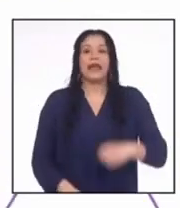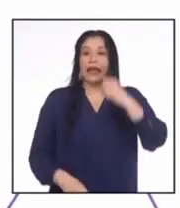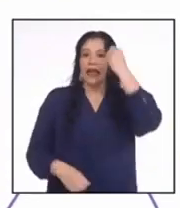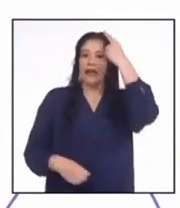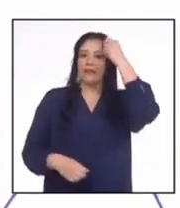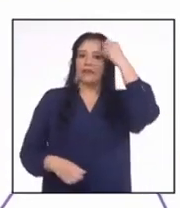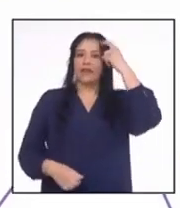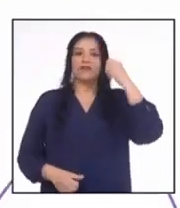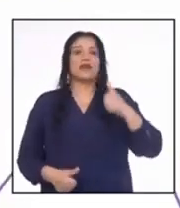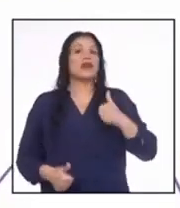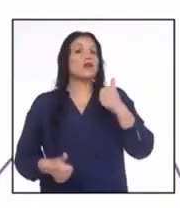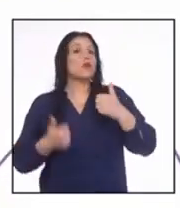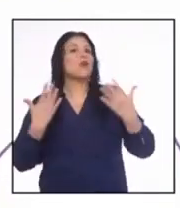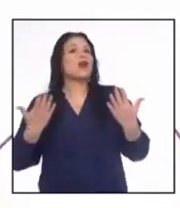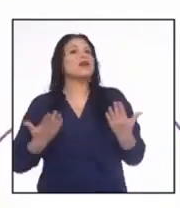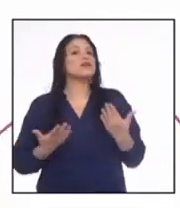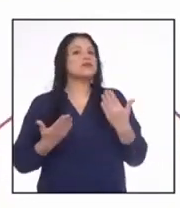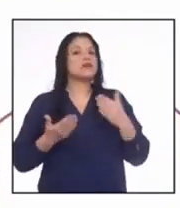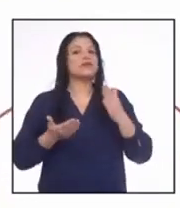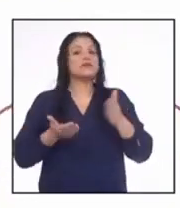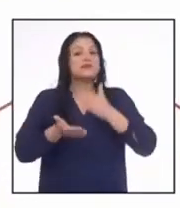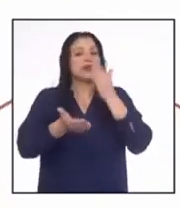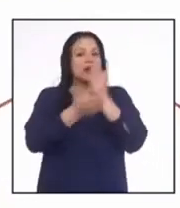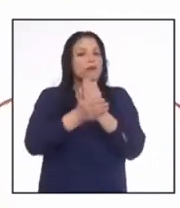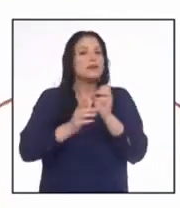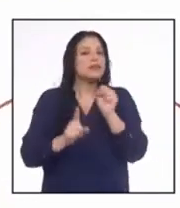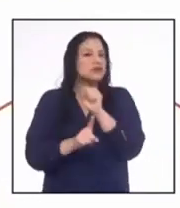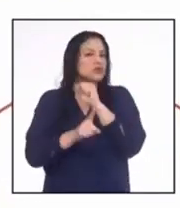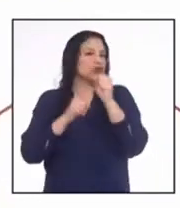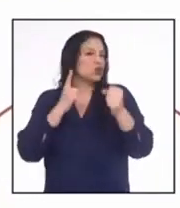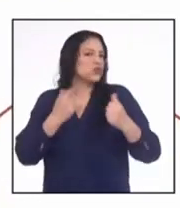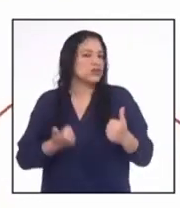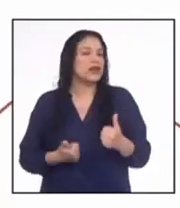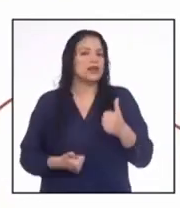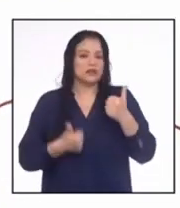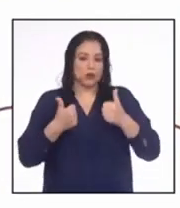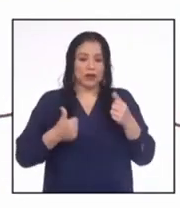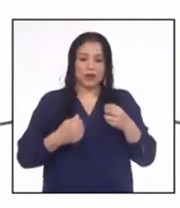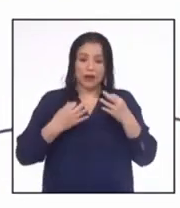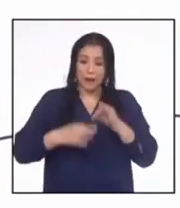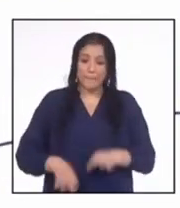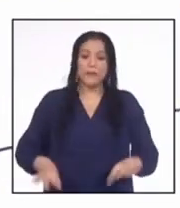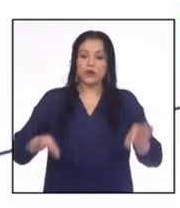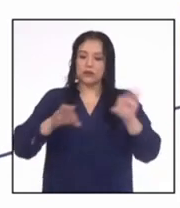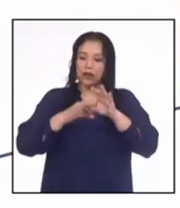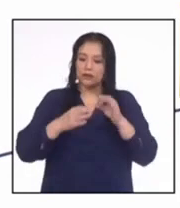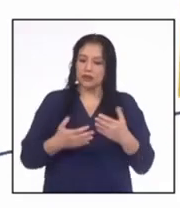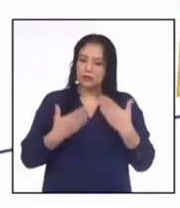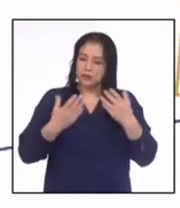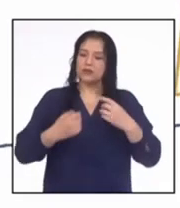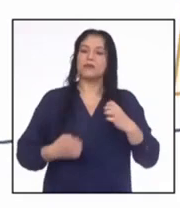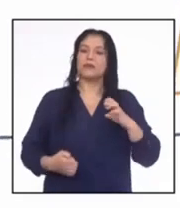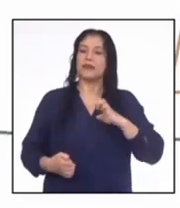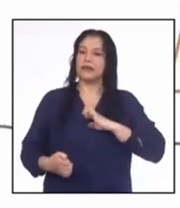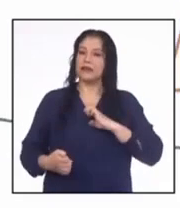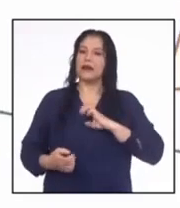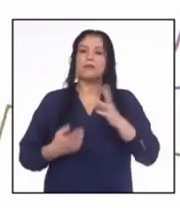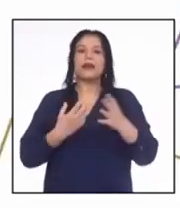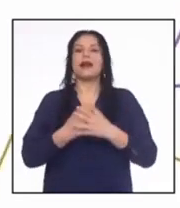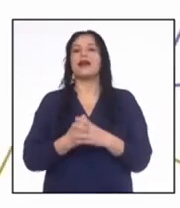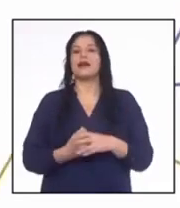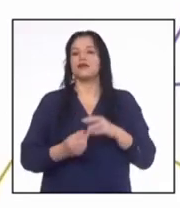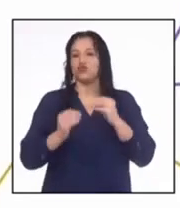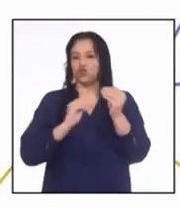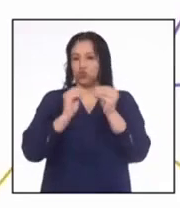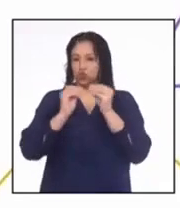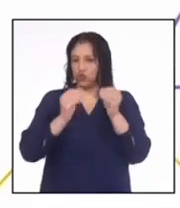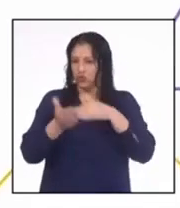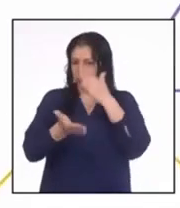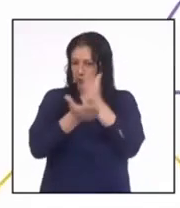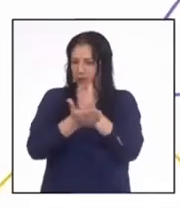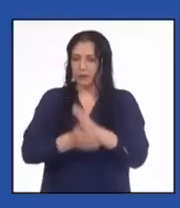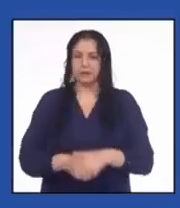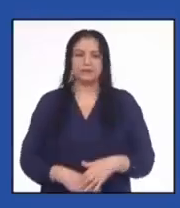las dimensiones de un conflicto social y la importancia de una posición ética para su solución.